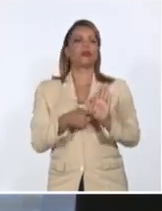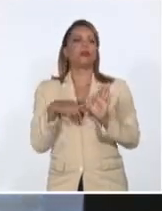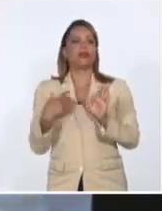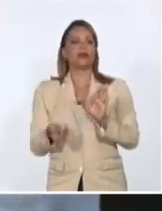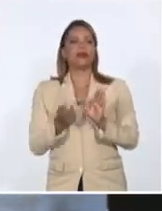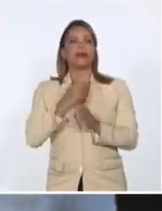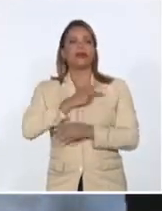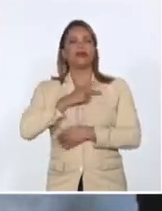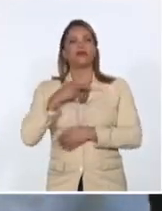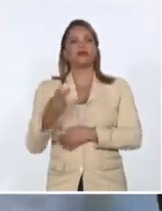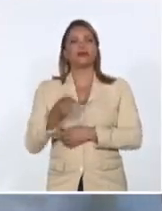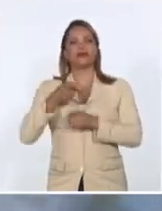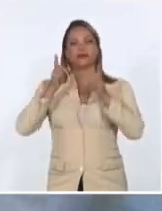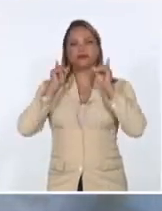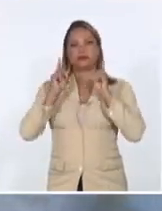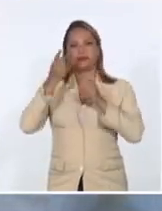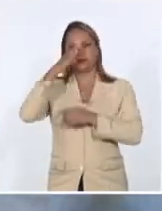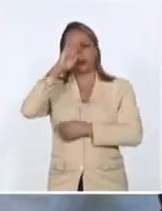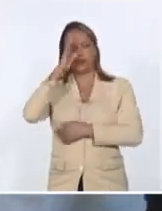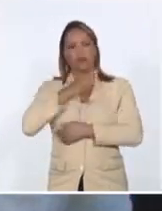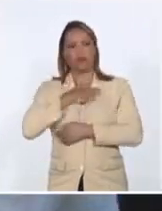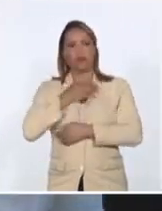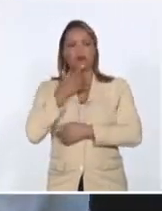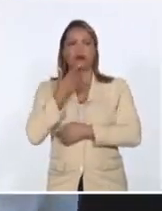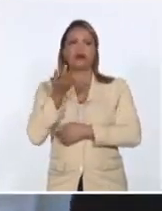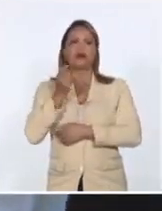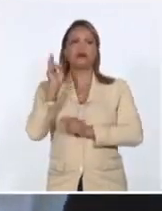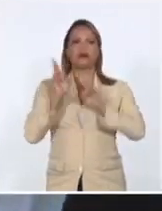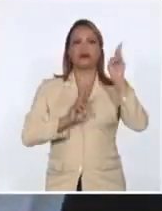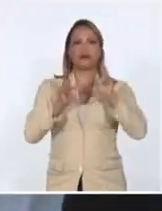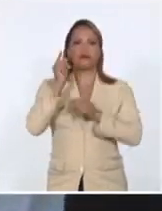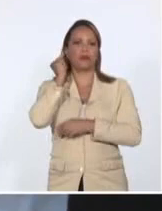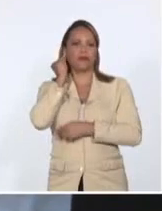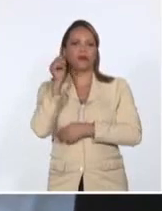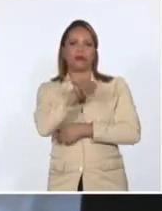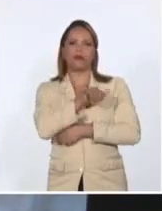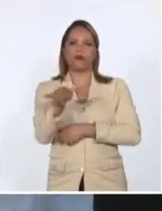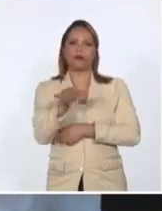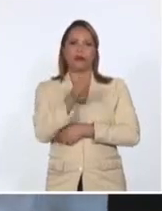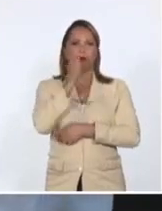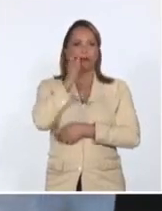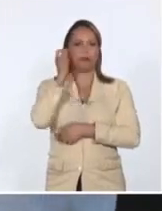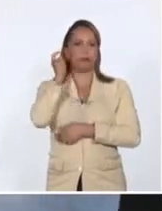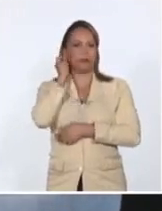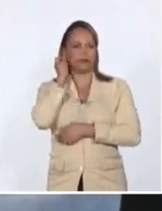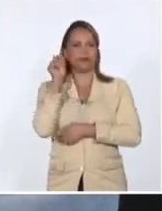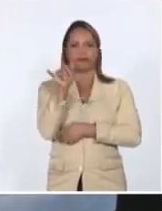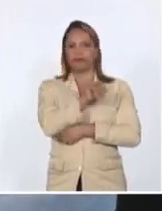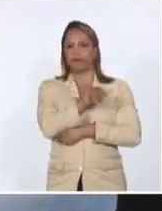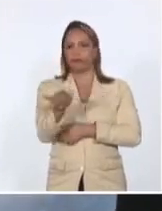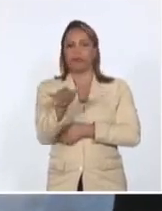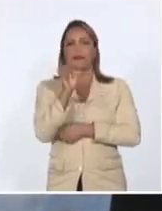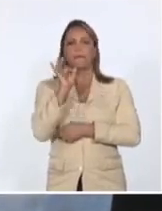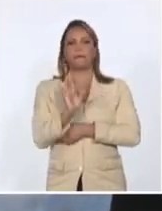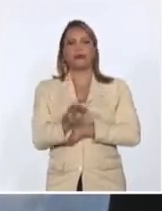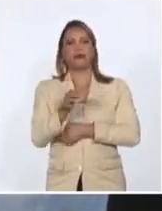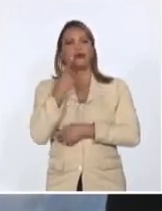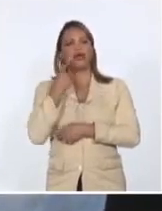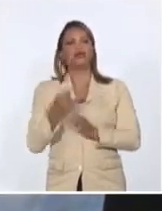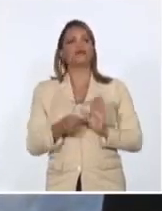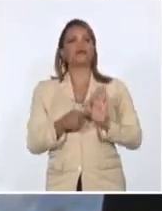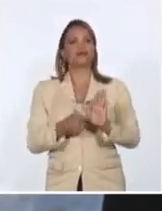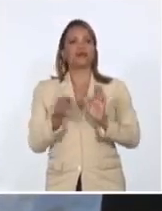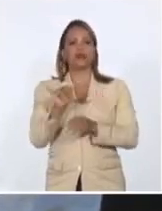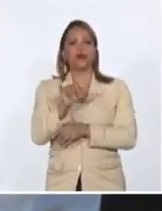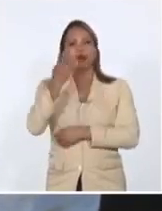voluntad política del país a favor del empoderamiento de las mujeres y la igualdad de género. Este resultado evidencia también que